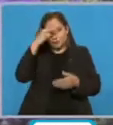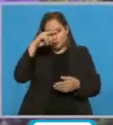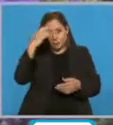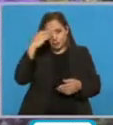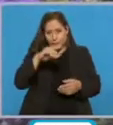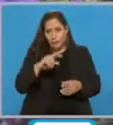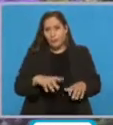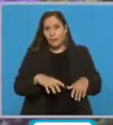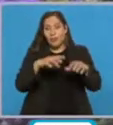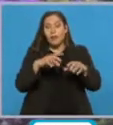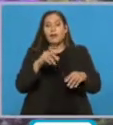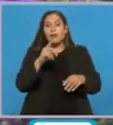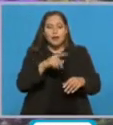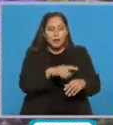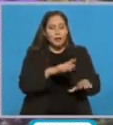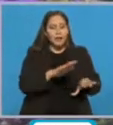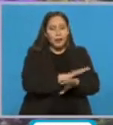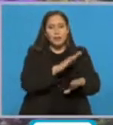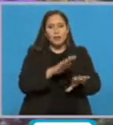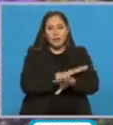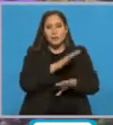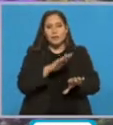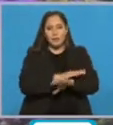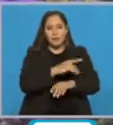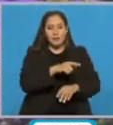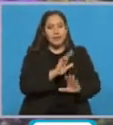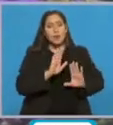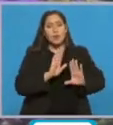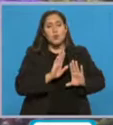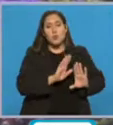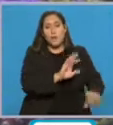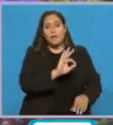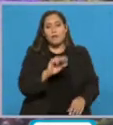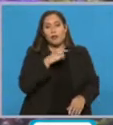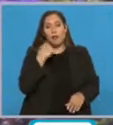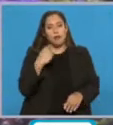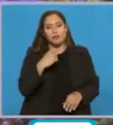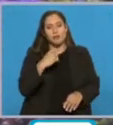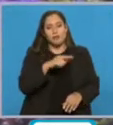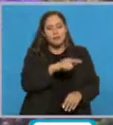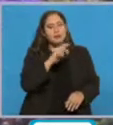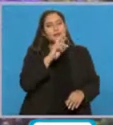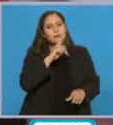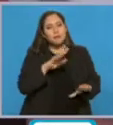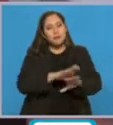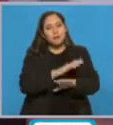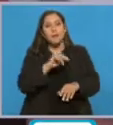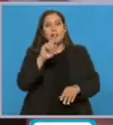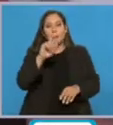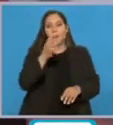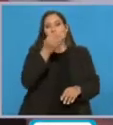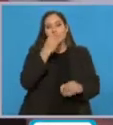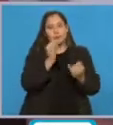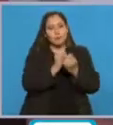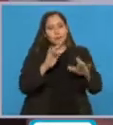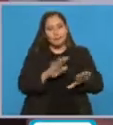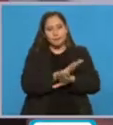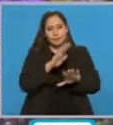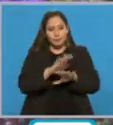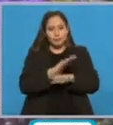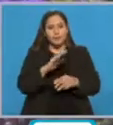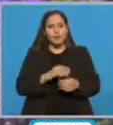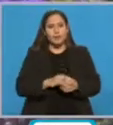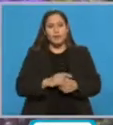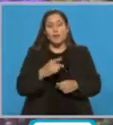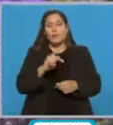Entonces, nada más estarle dando rotación, ¿no? Que no se te vayan a caducar esa comida y esas agua y medicinas, ¿no? Pero siempre es